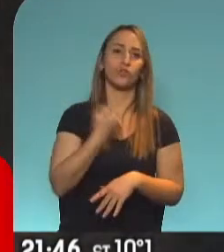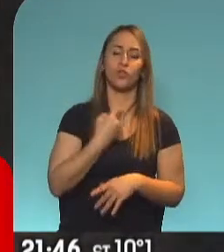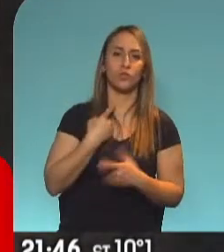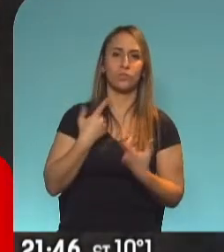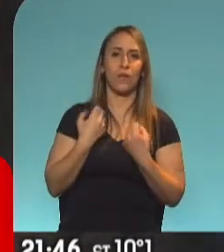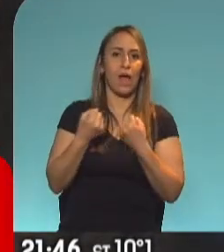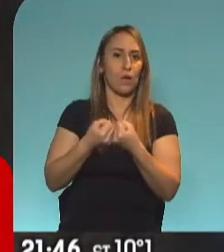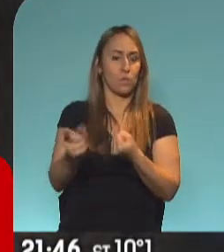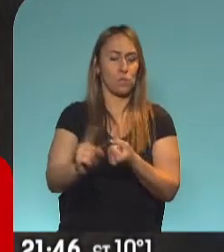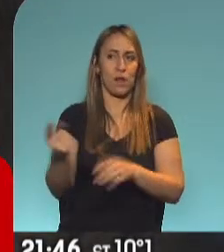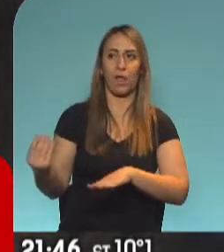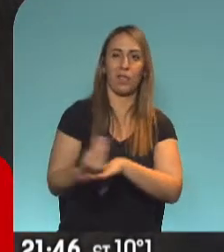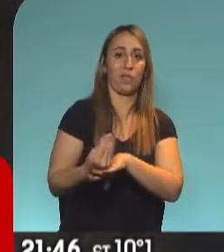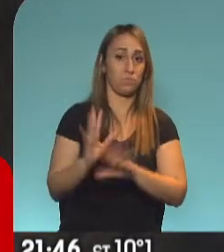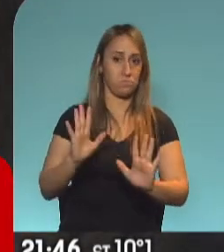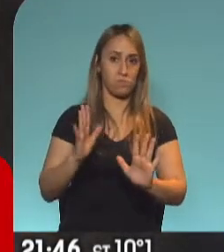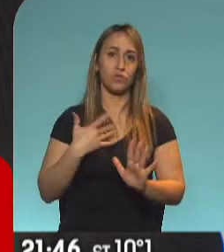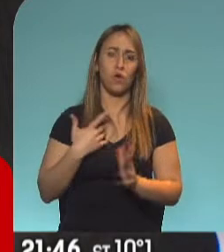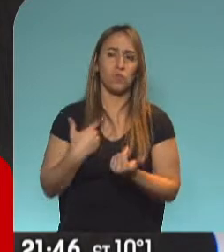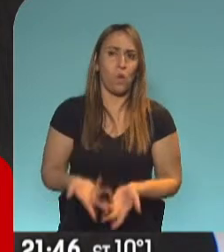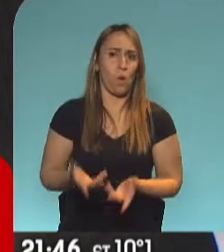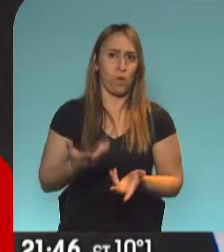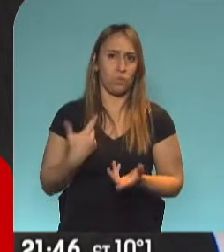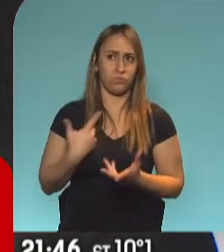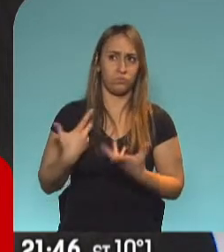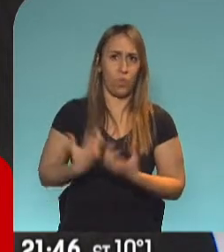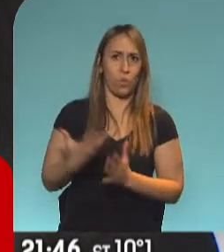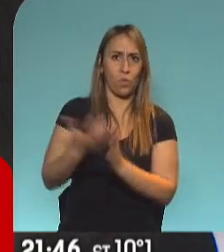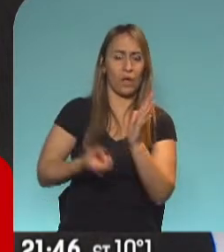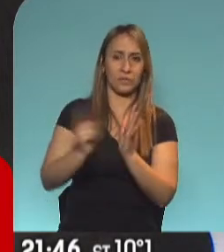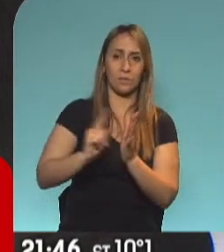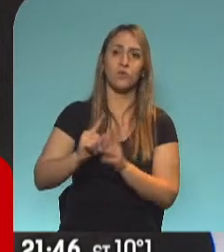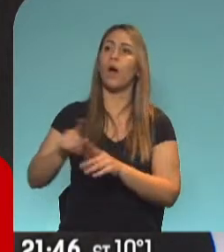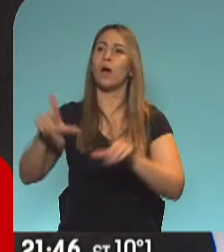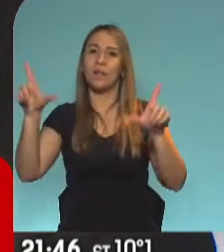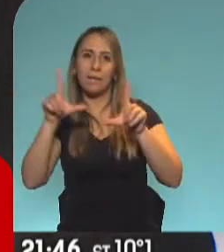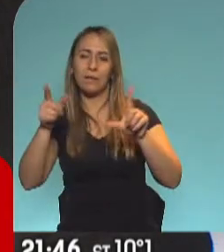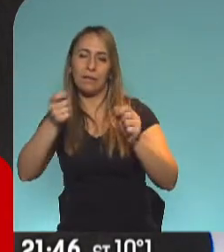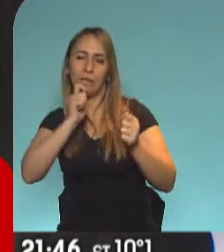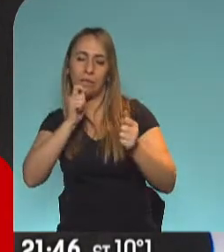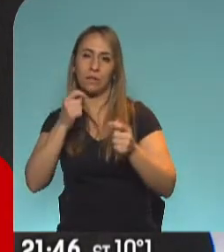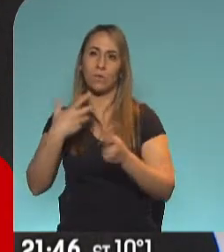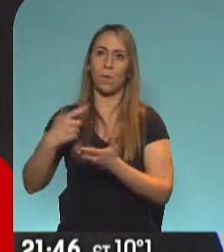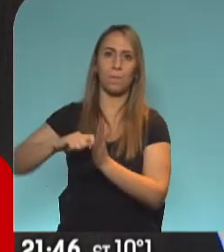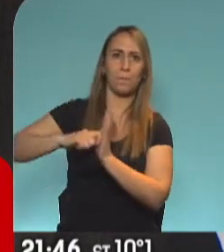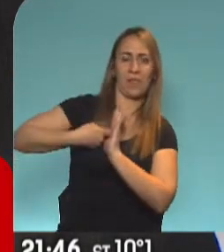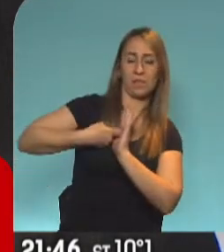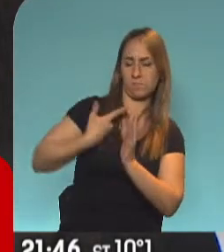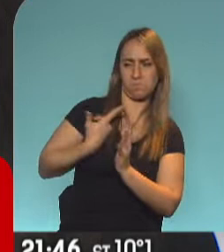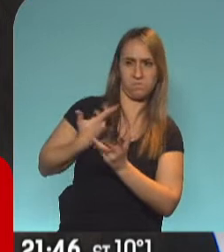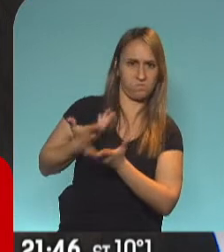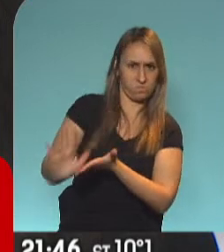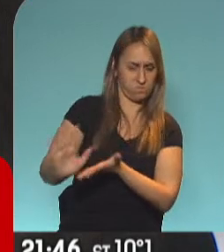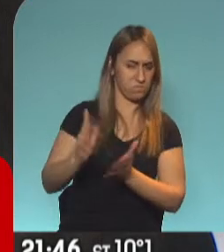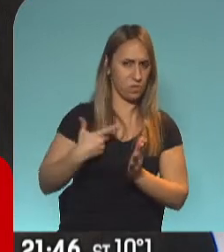Yo no acepto las presiones de los medios. Para mí no hay presión. Los medios lo que hacen es crear un cultivo, un caldo de cultivo, a